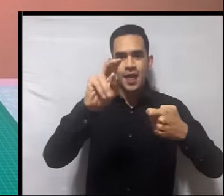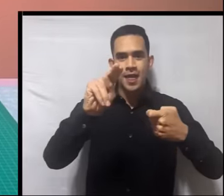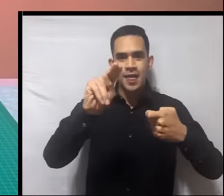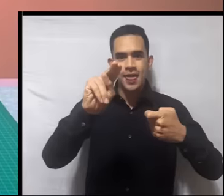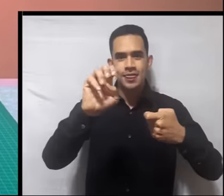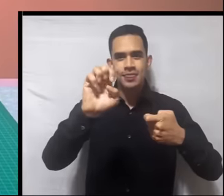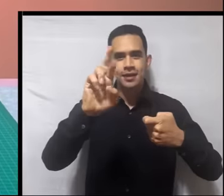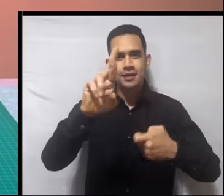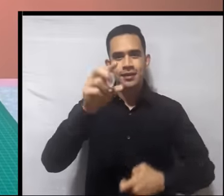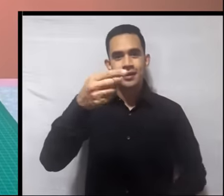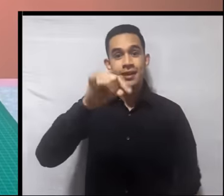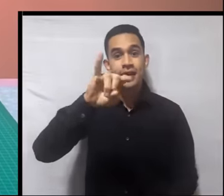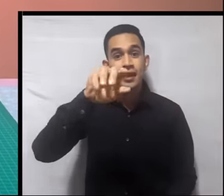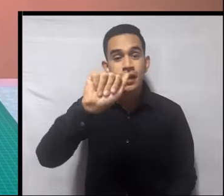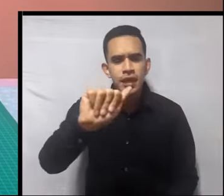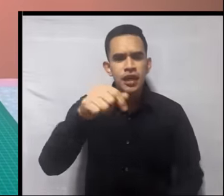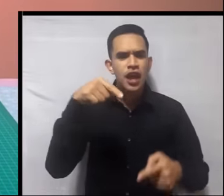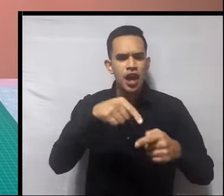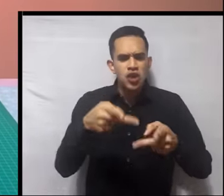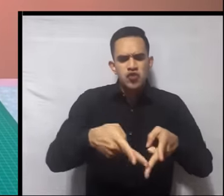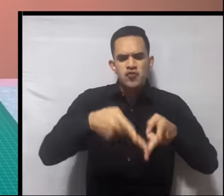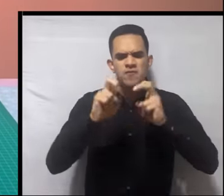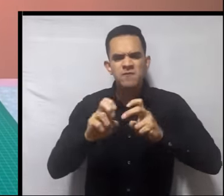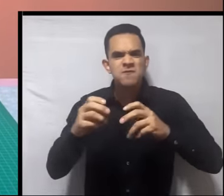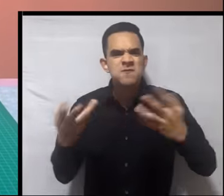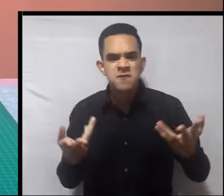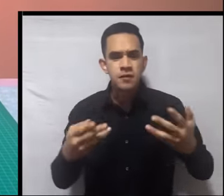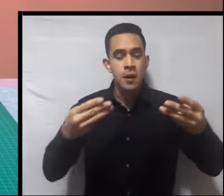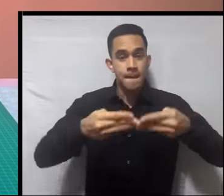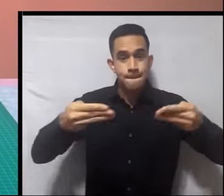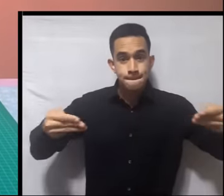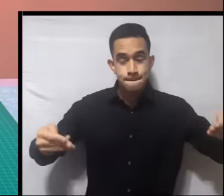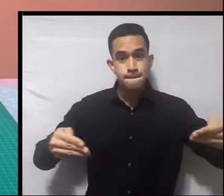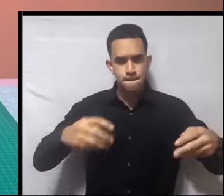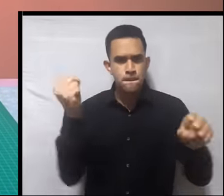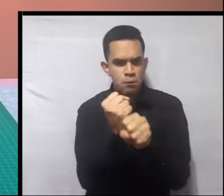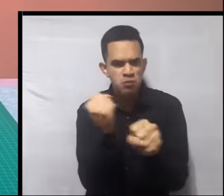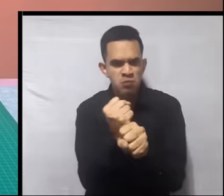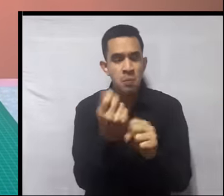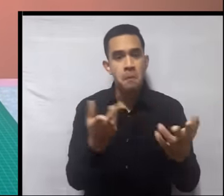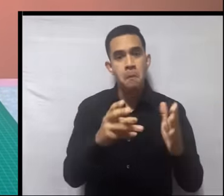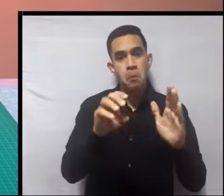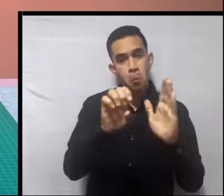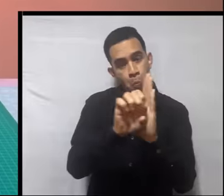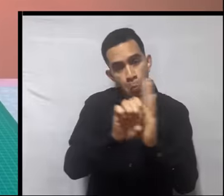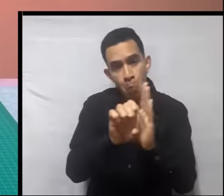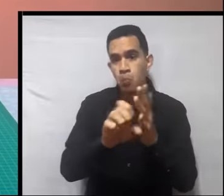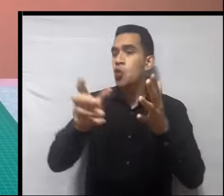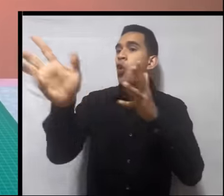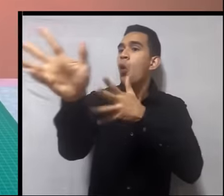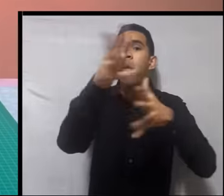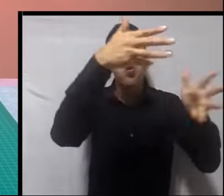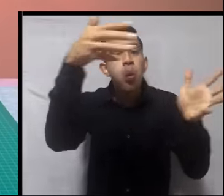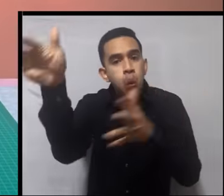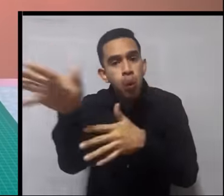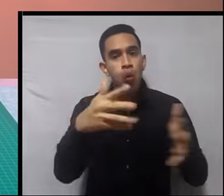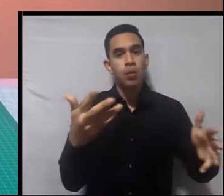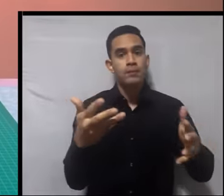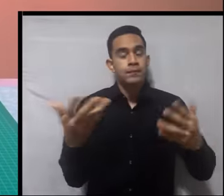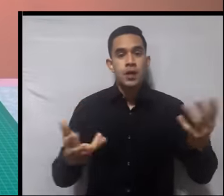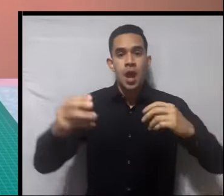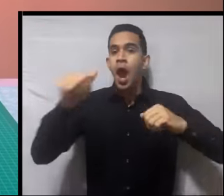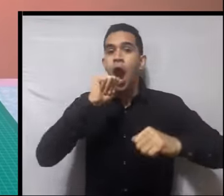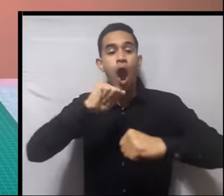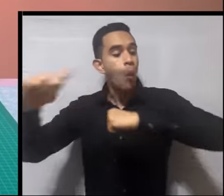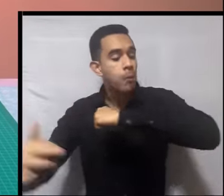La energía es la capacidad que tiene la materia para poder realizar un trabajo. La podemos encontrar en la naturaleza, como en el